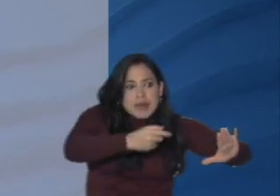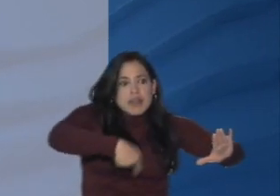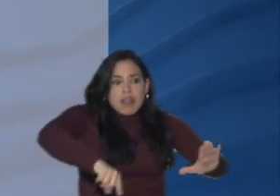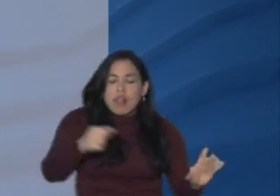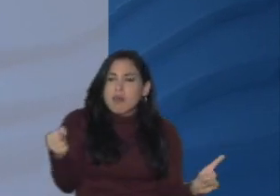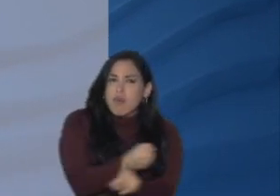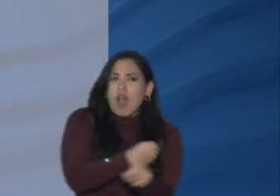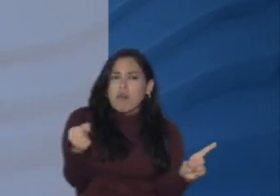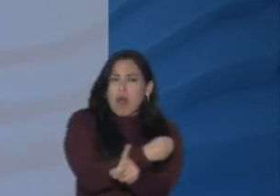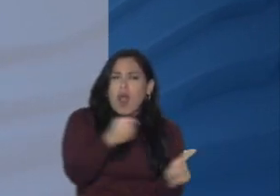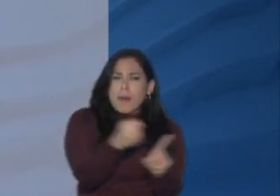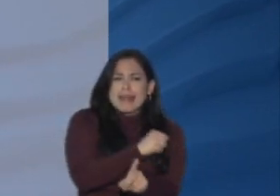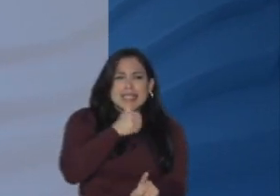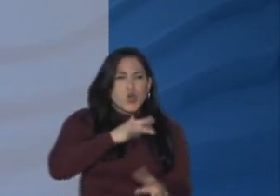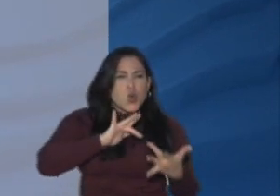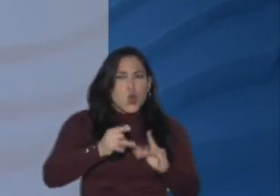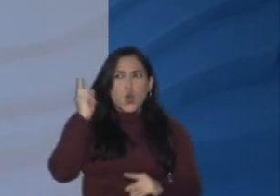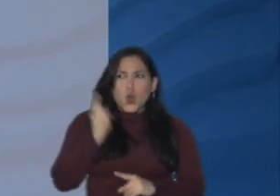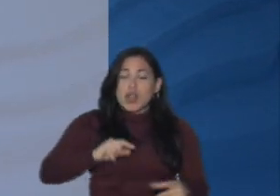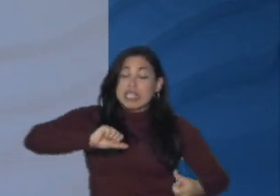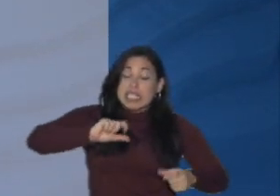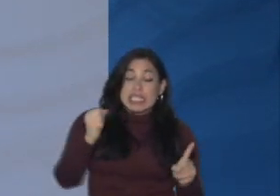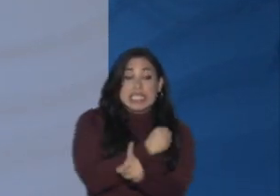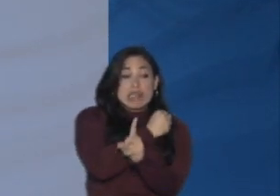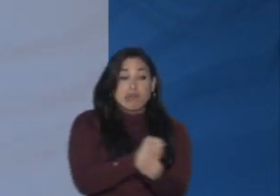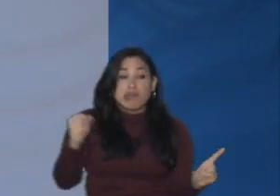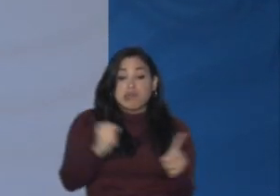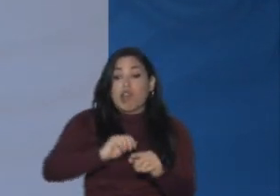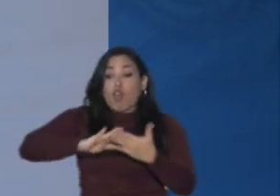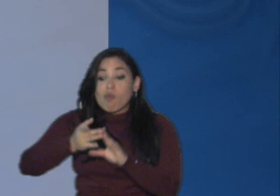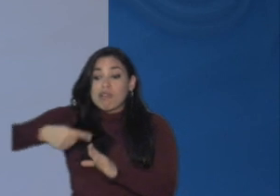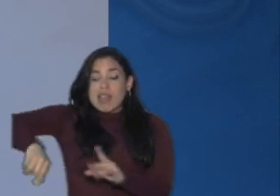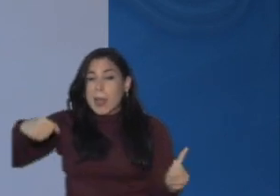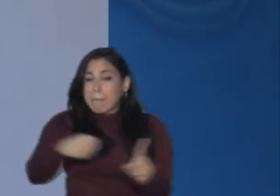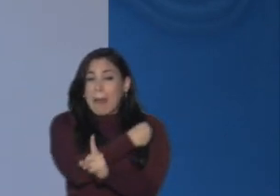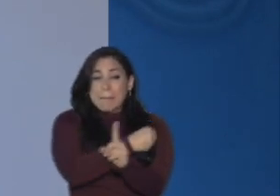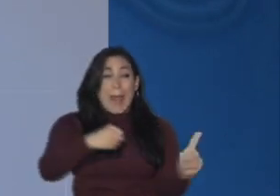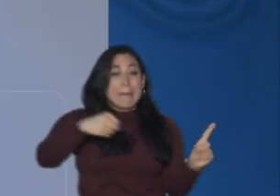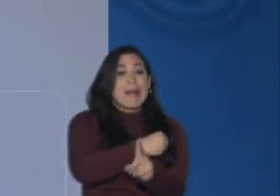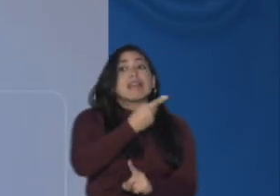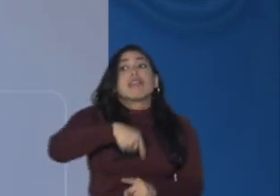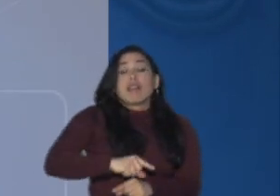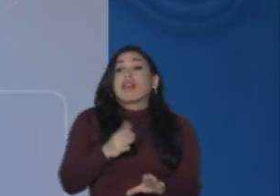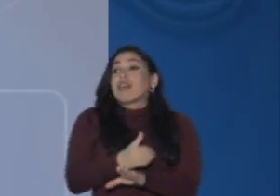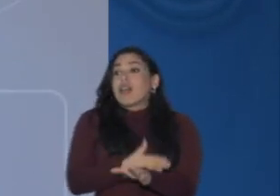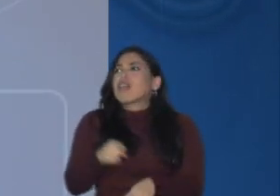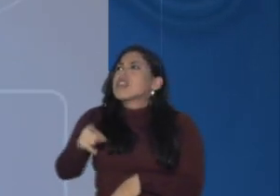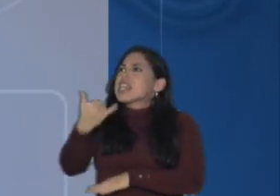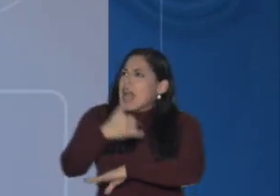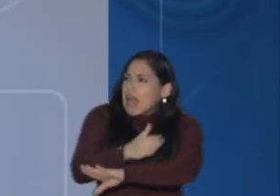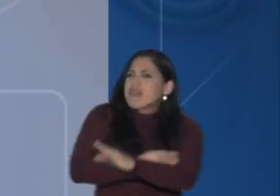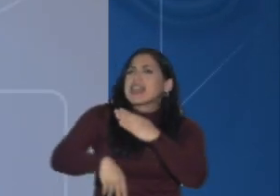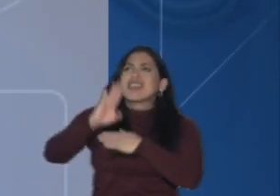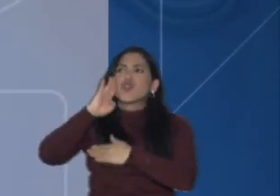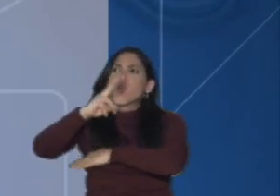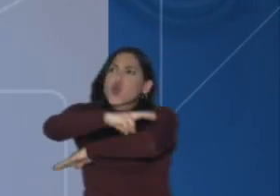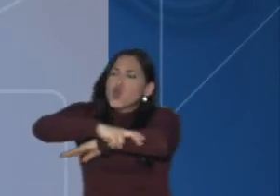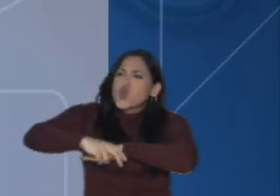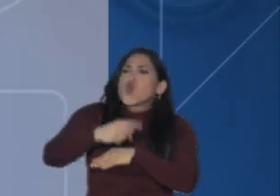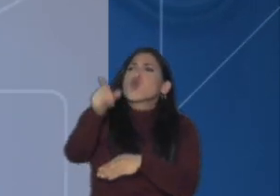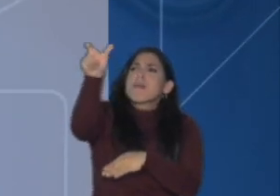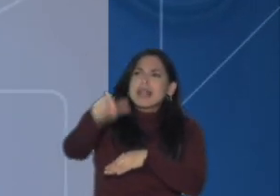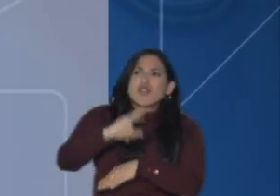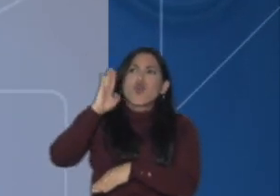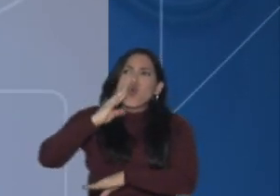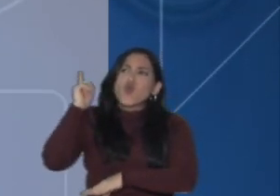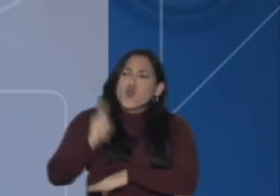que siguieran sufriendo lesiones por parte de los pobladores, quienes aseguraban le había hurtado el teléfono celular a una